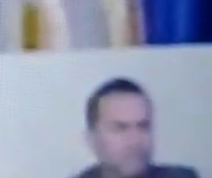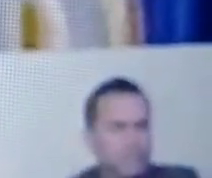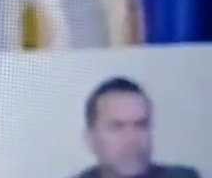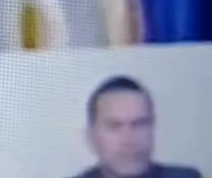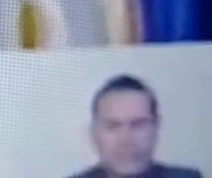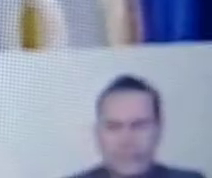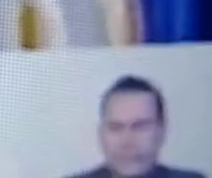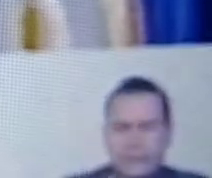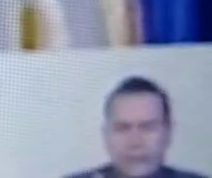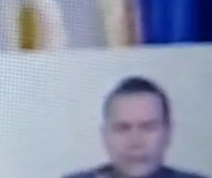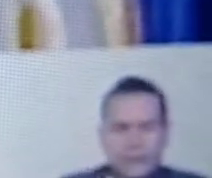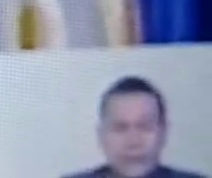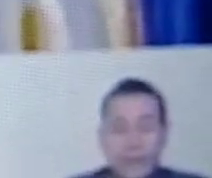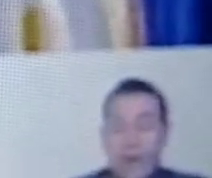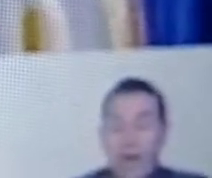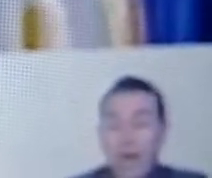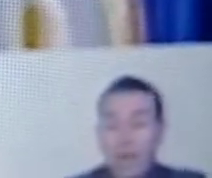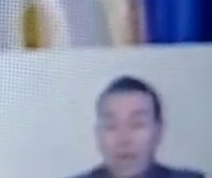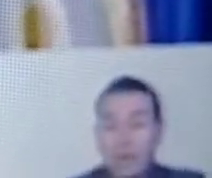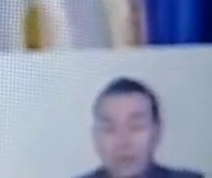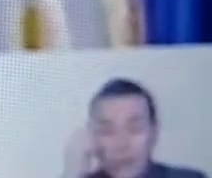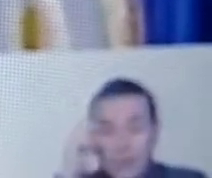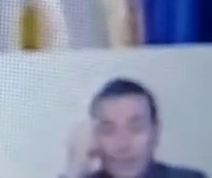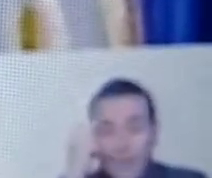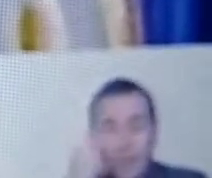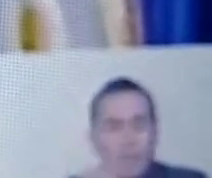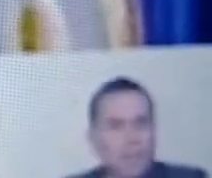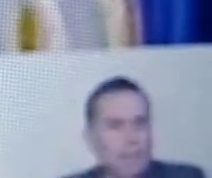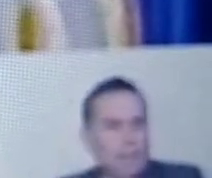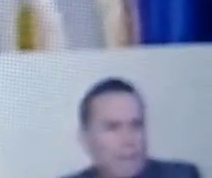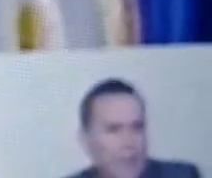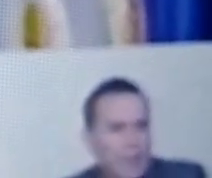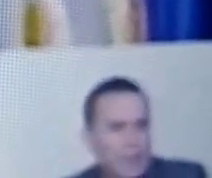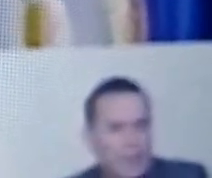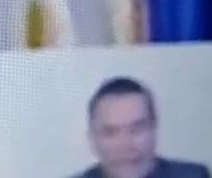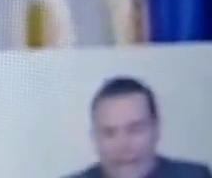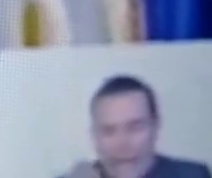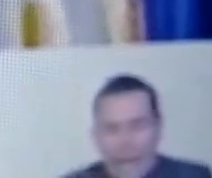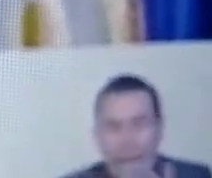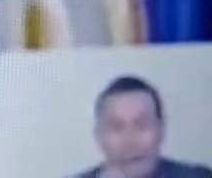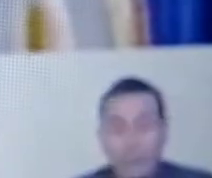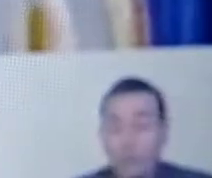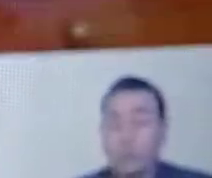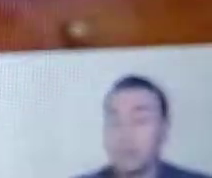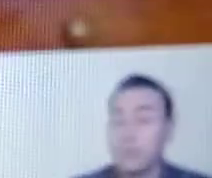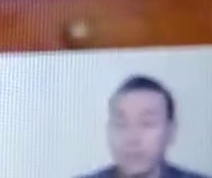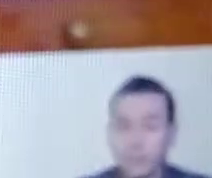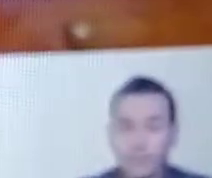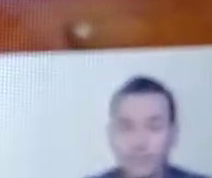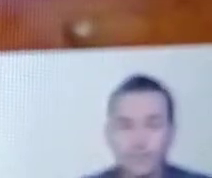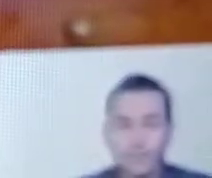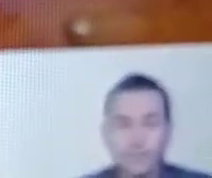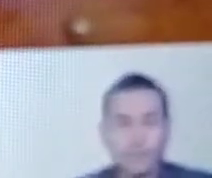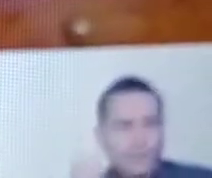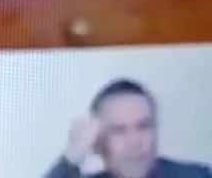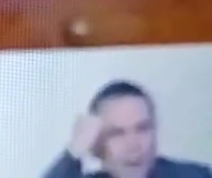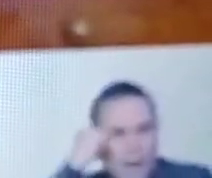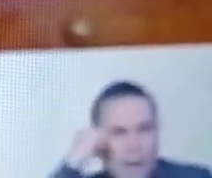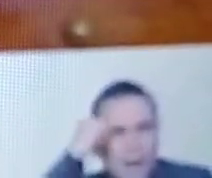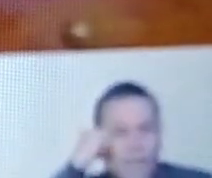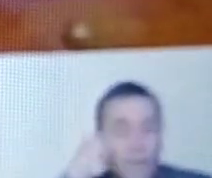y estamos fallando en ese avance. Una crisis más y podríamos perder mucho más y mucho más rápido de lo que creemos posible. Aprendamos